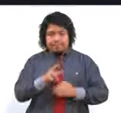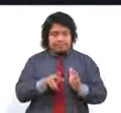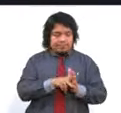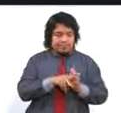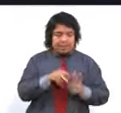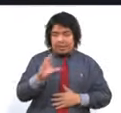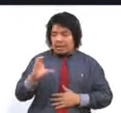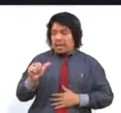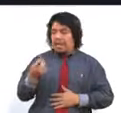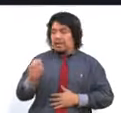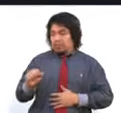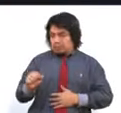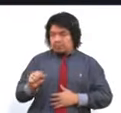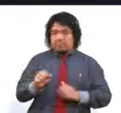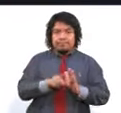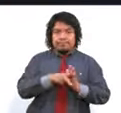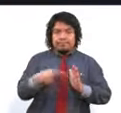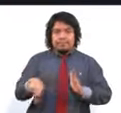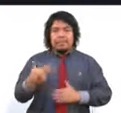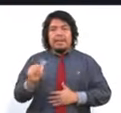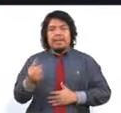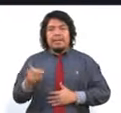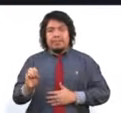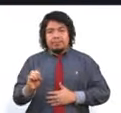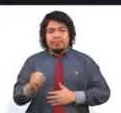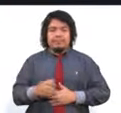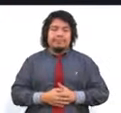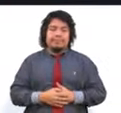Carlos Navarro de El Heraldo.